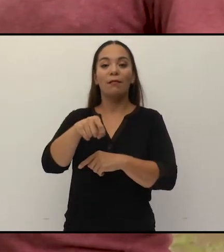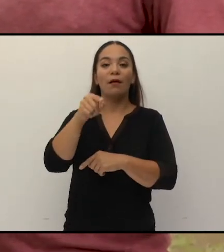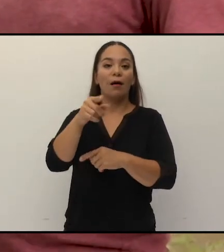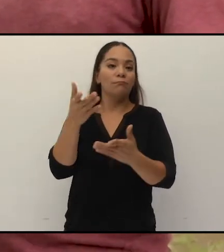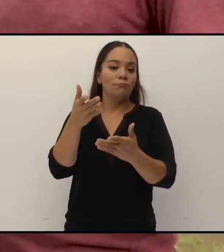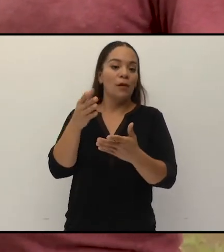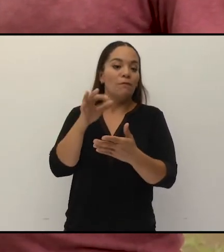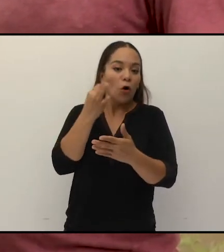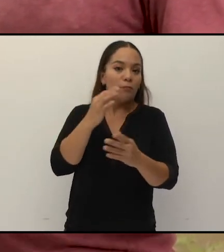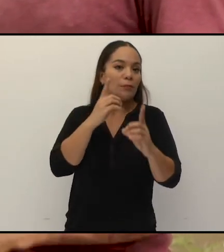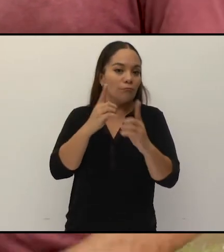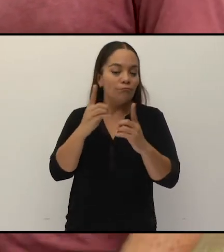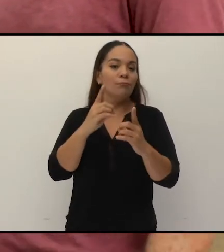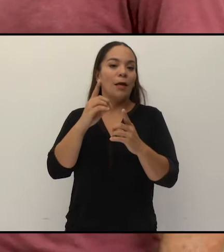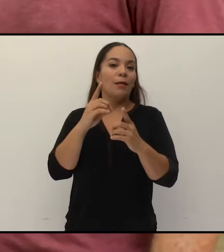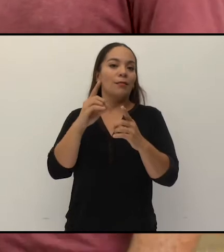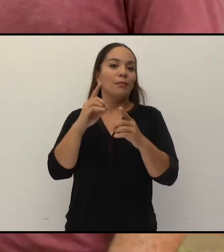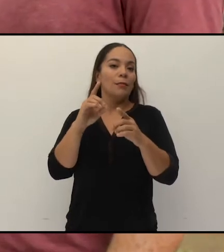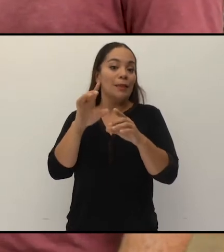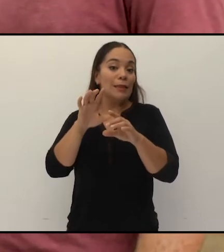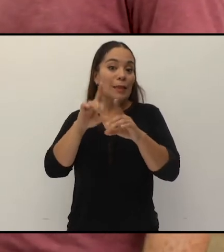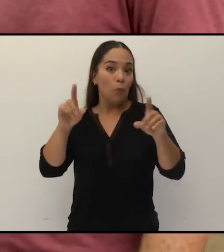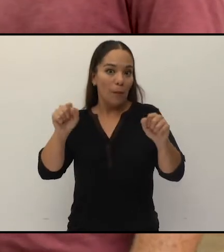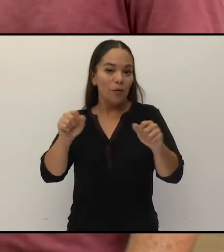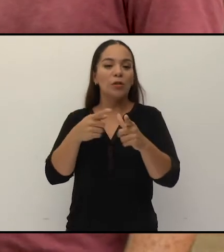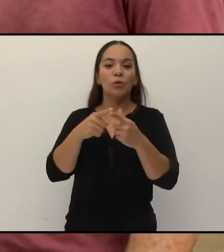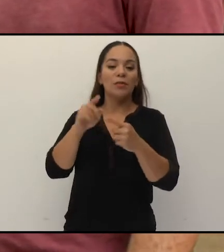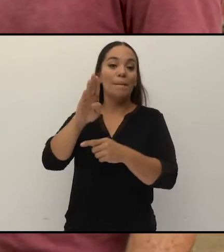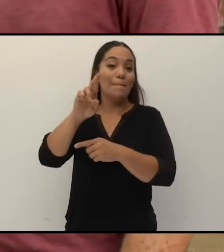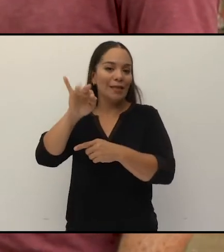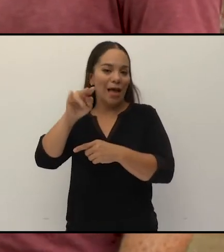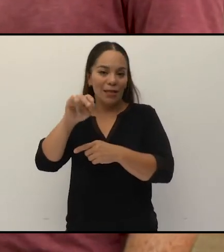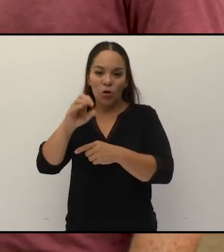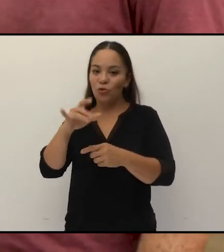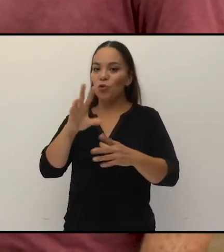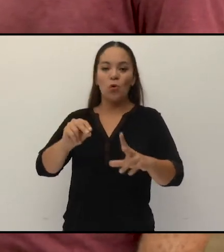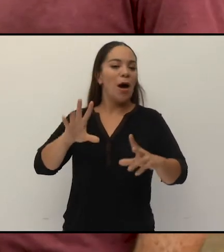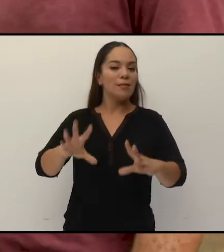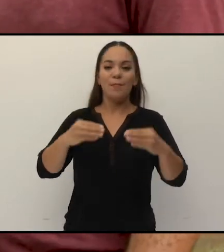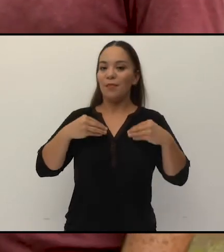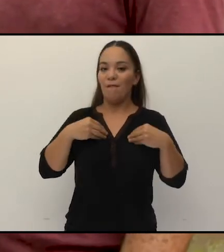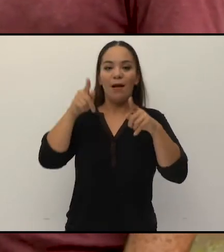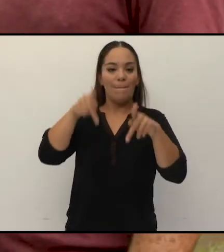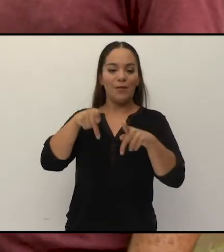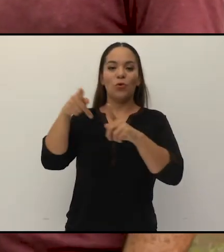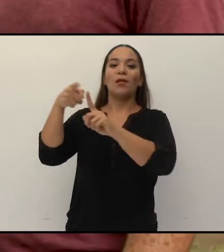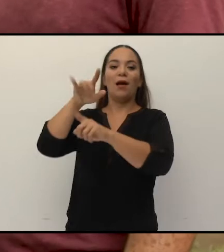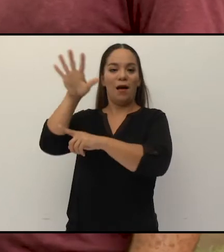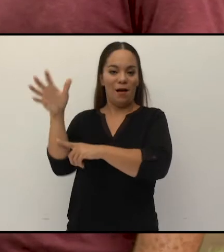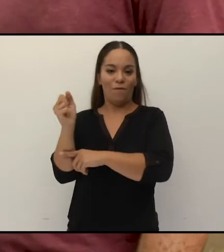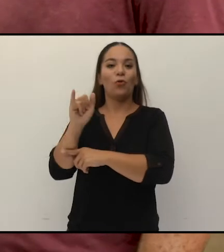requería canales diplomáticos, los británicos no aceptaban al